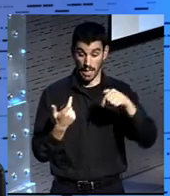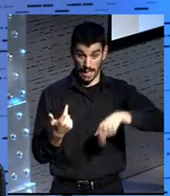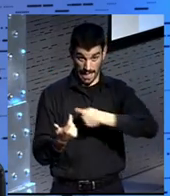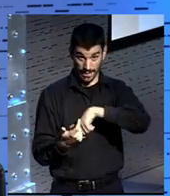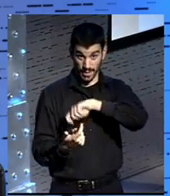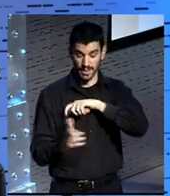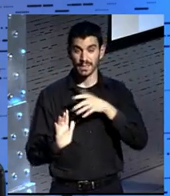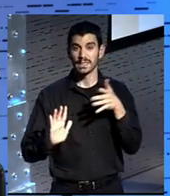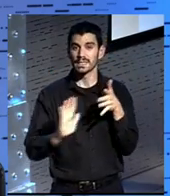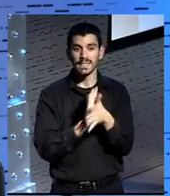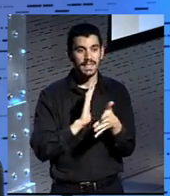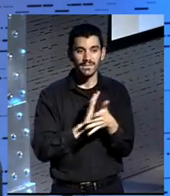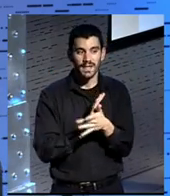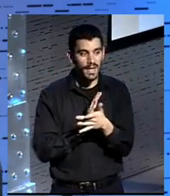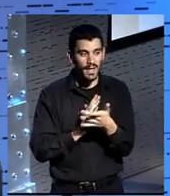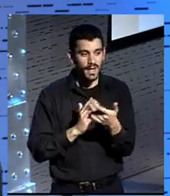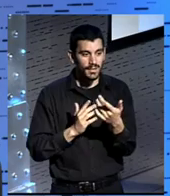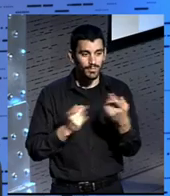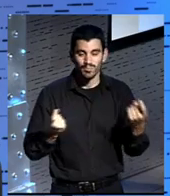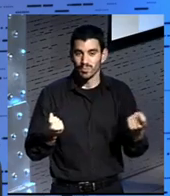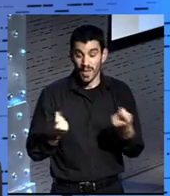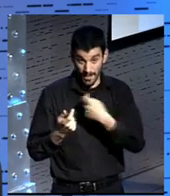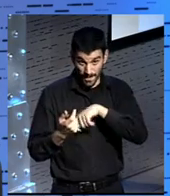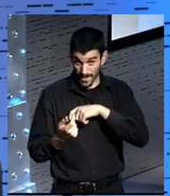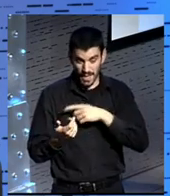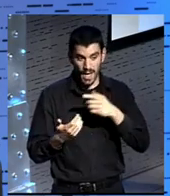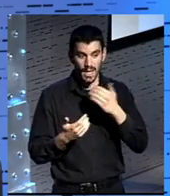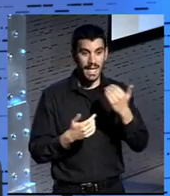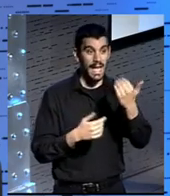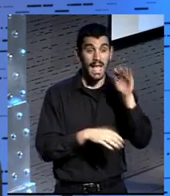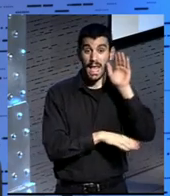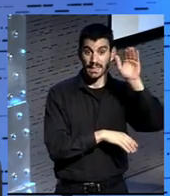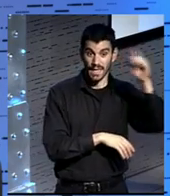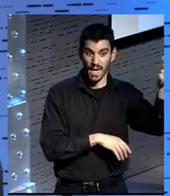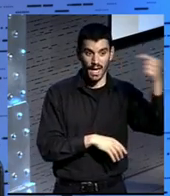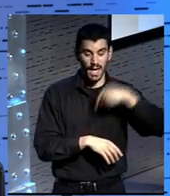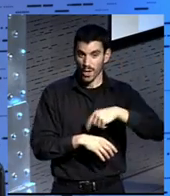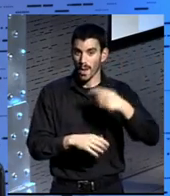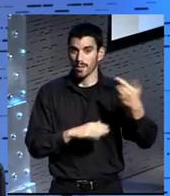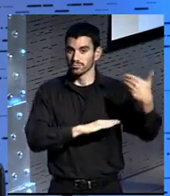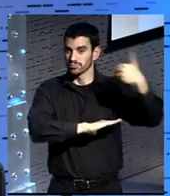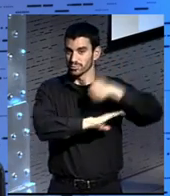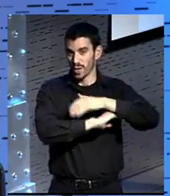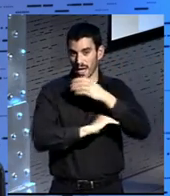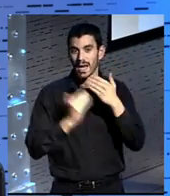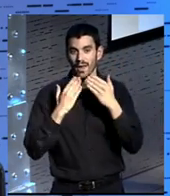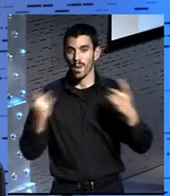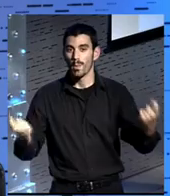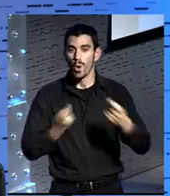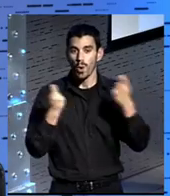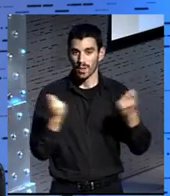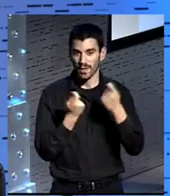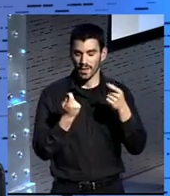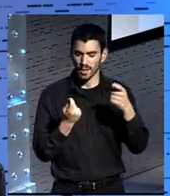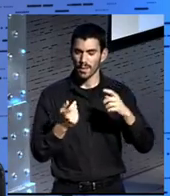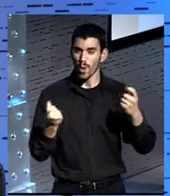de entrada muy significativa para la banca extranjera, y sigue siendo efectiva un mecanismo muy eficaz desde